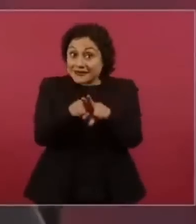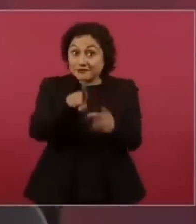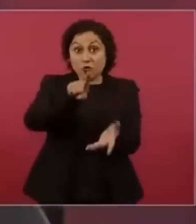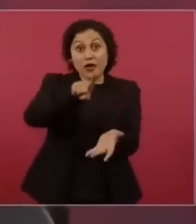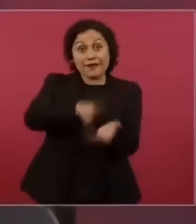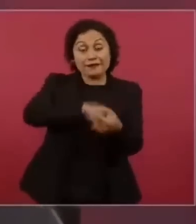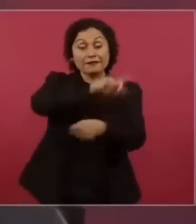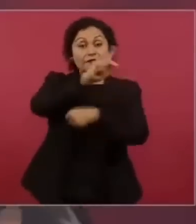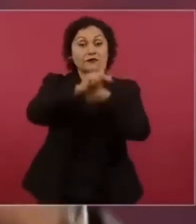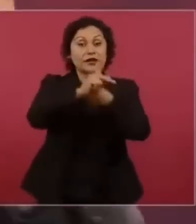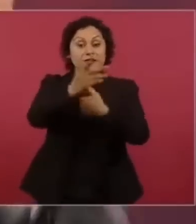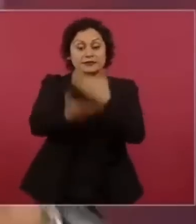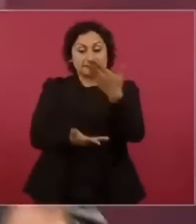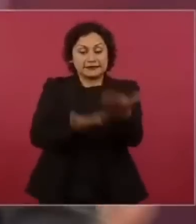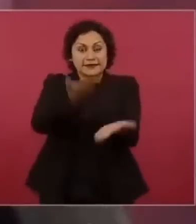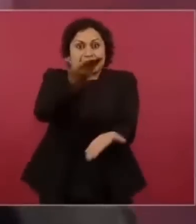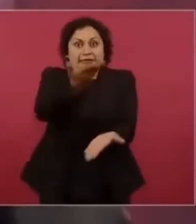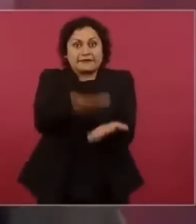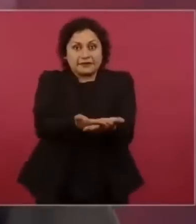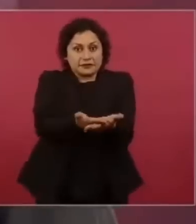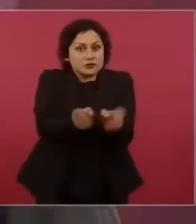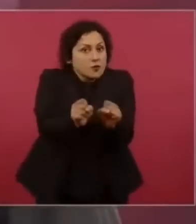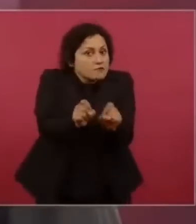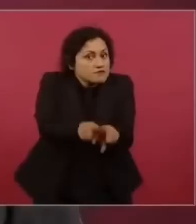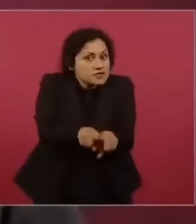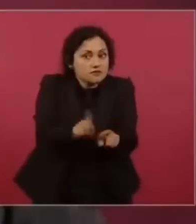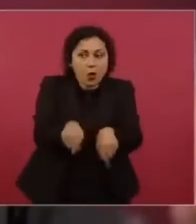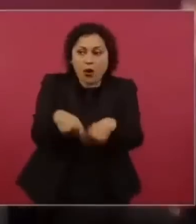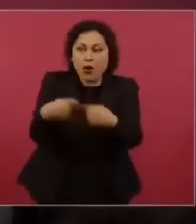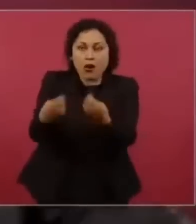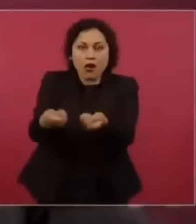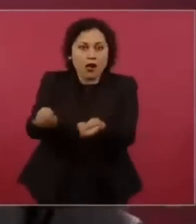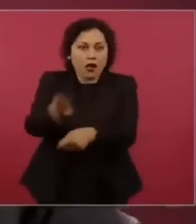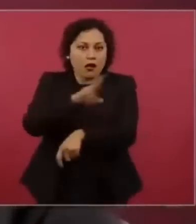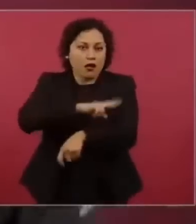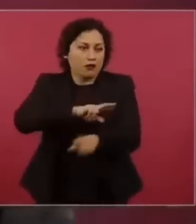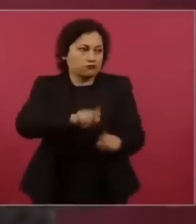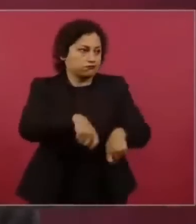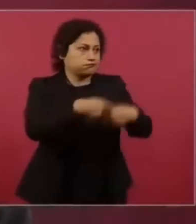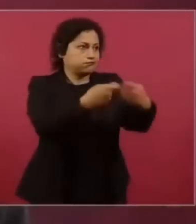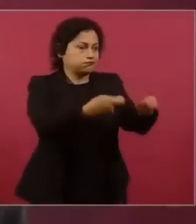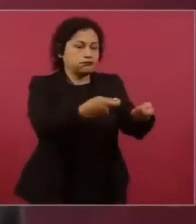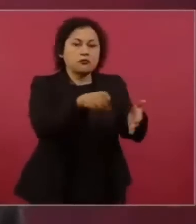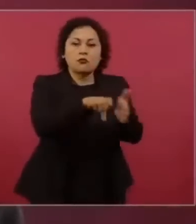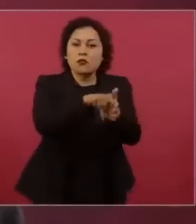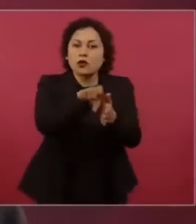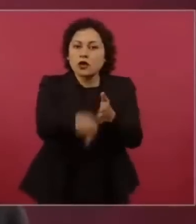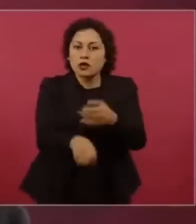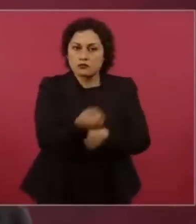públicos, la salud, los reclusorios,